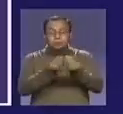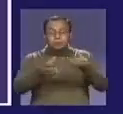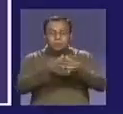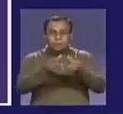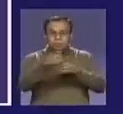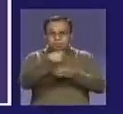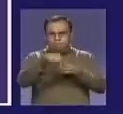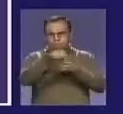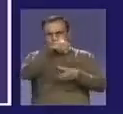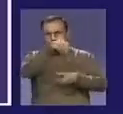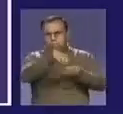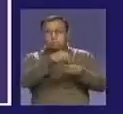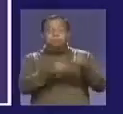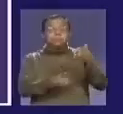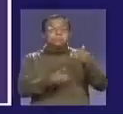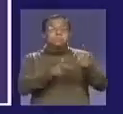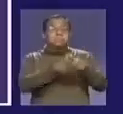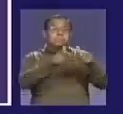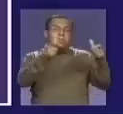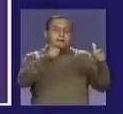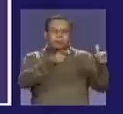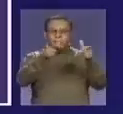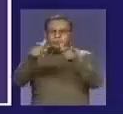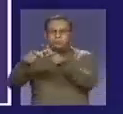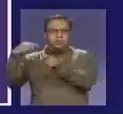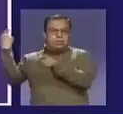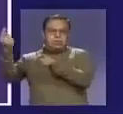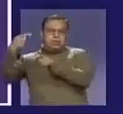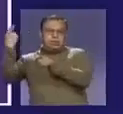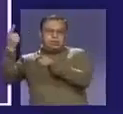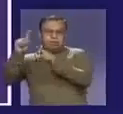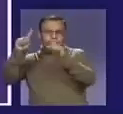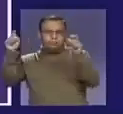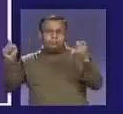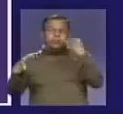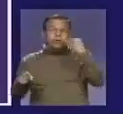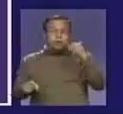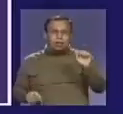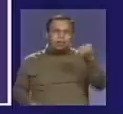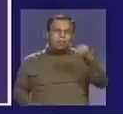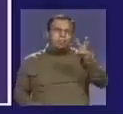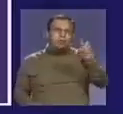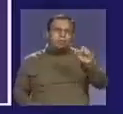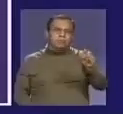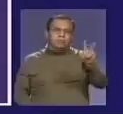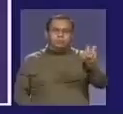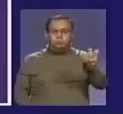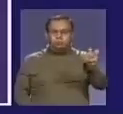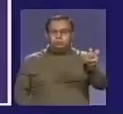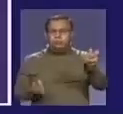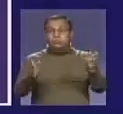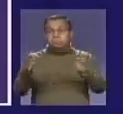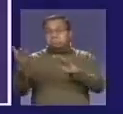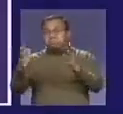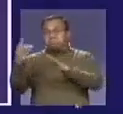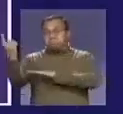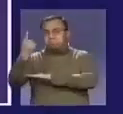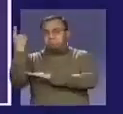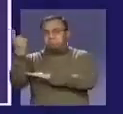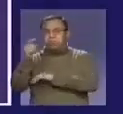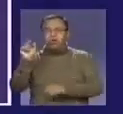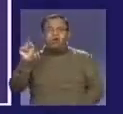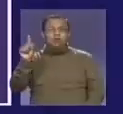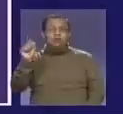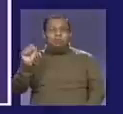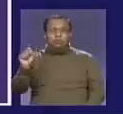palenqueras, mayor desempleo que el promedio general de Bogotá. En las mujeres afro es de 13.7%, en el promedio general es